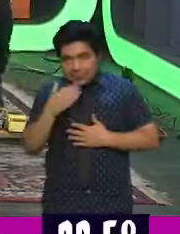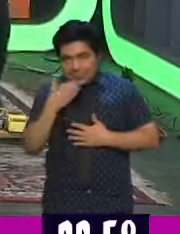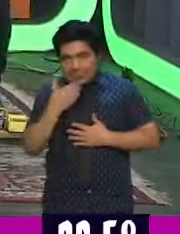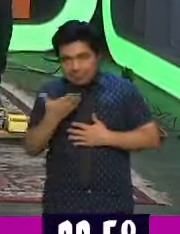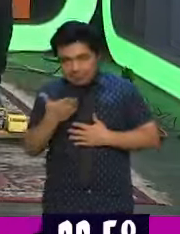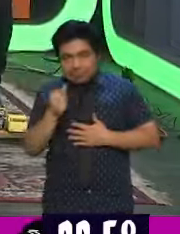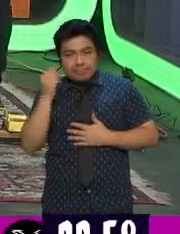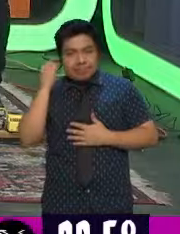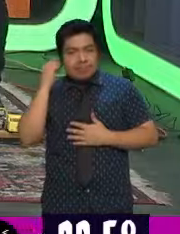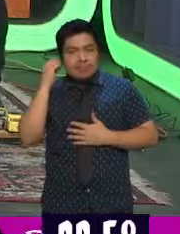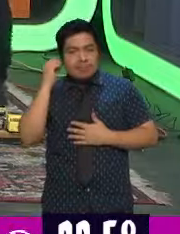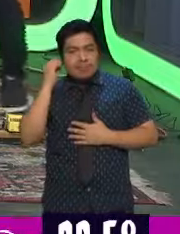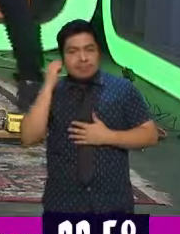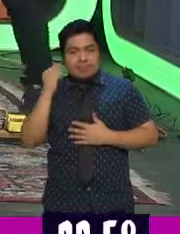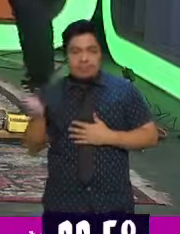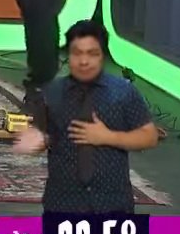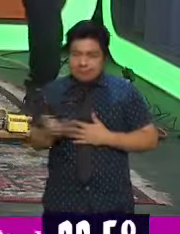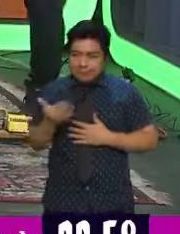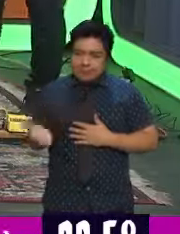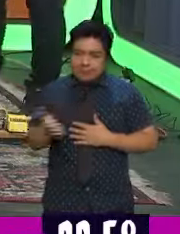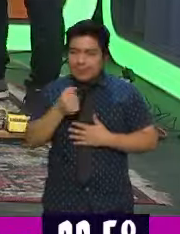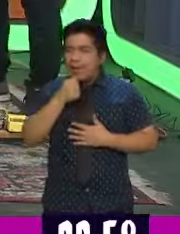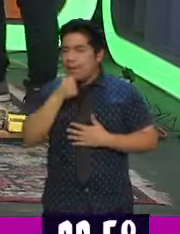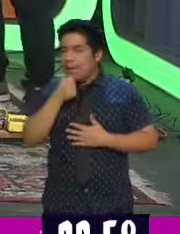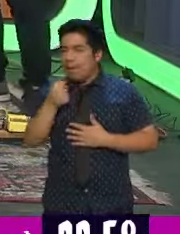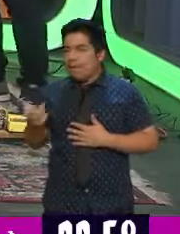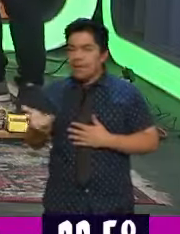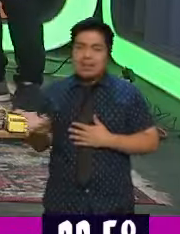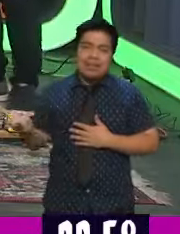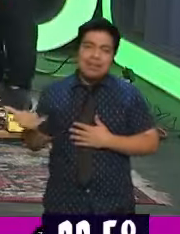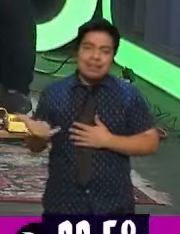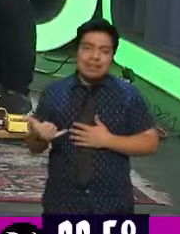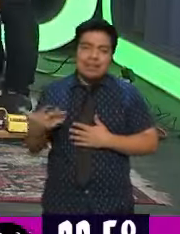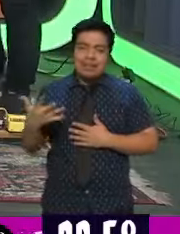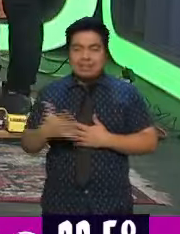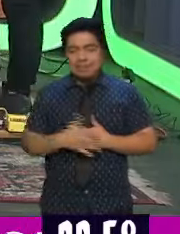¡Ándele! No ya la estaba yo dejando. ¡Micrófono!